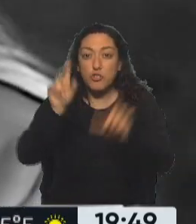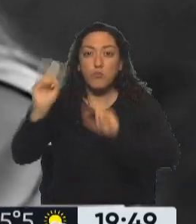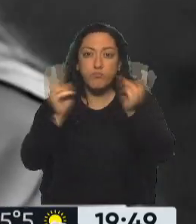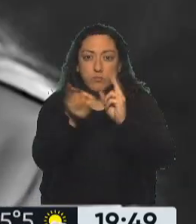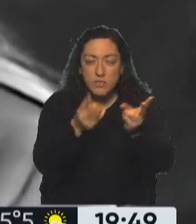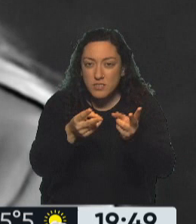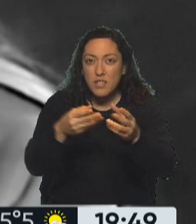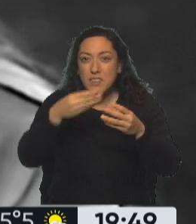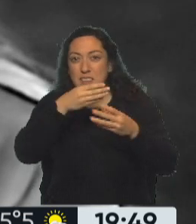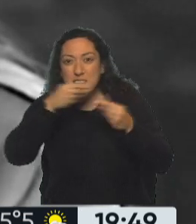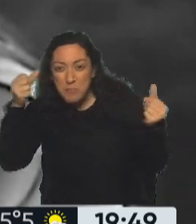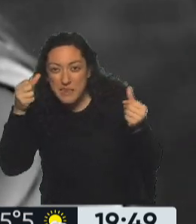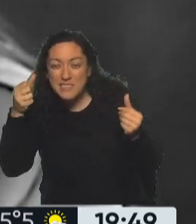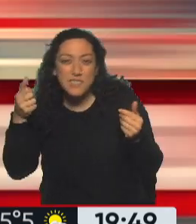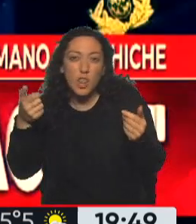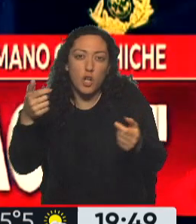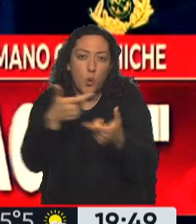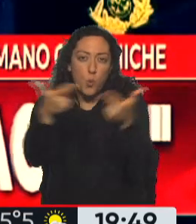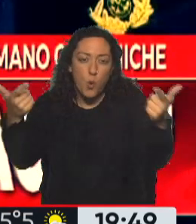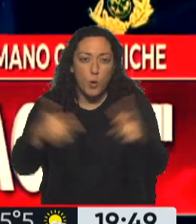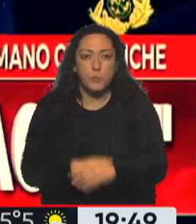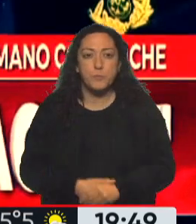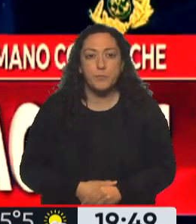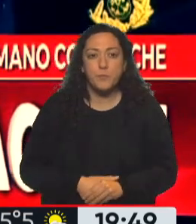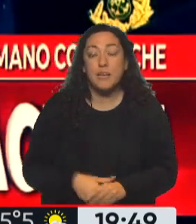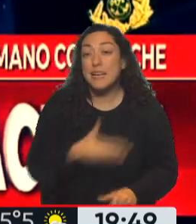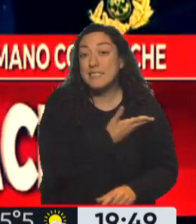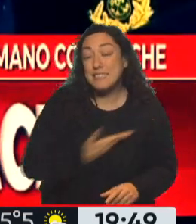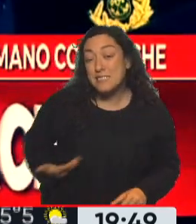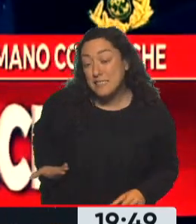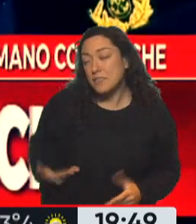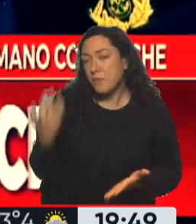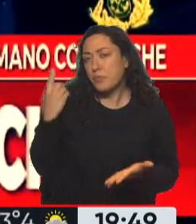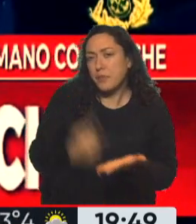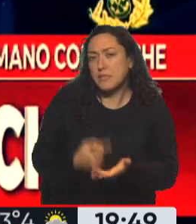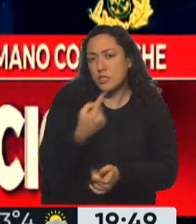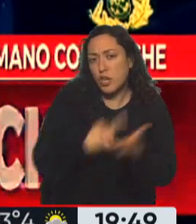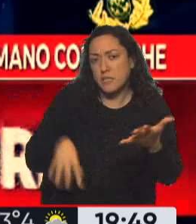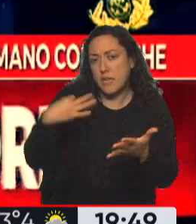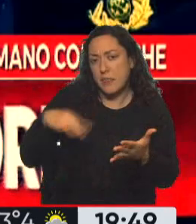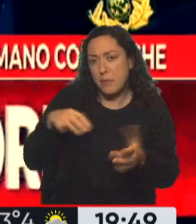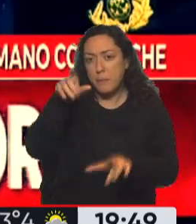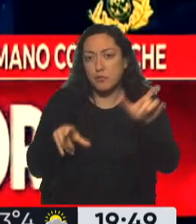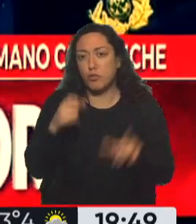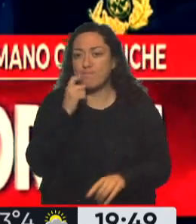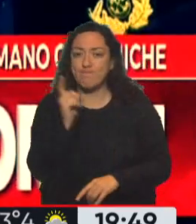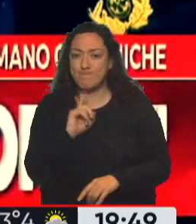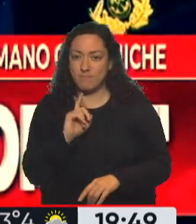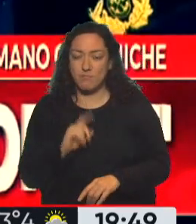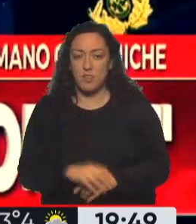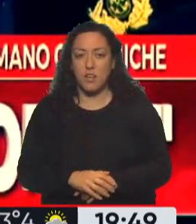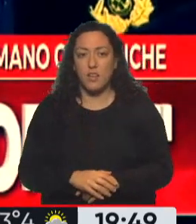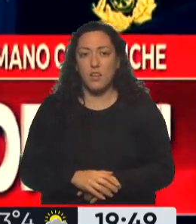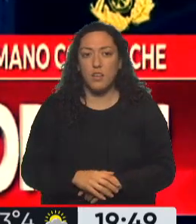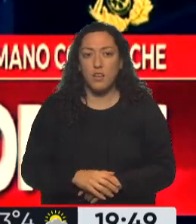hubo 30.000 desaparecidos en este país. El Estado va a tener que tomar decisiones que son antipáticas para una parte de la sociedad.